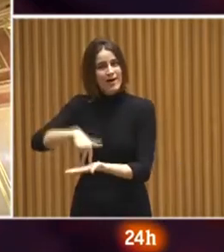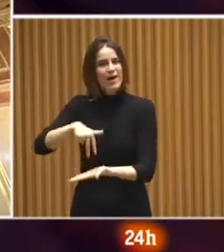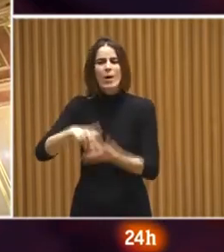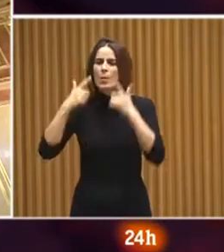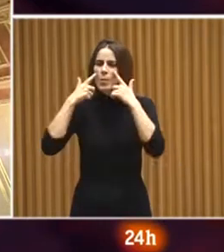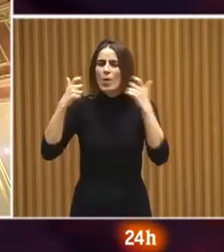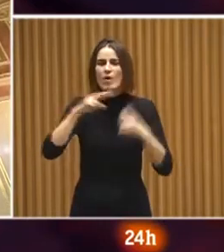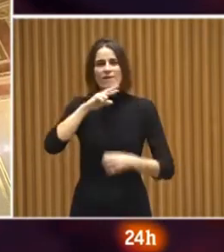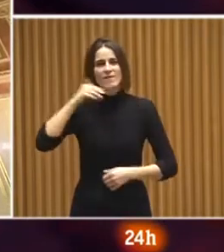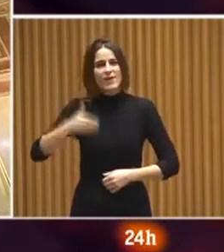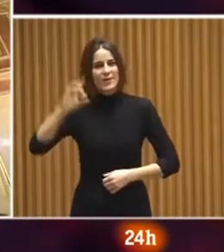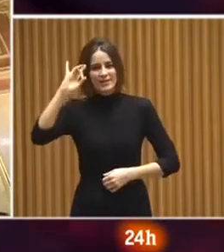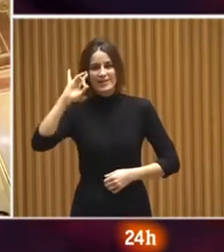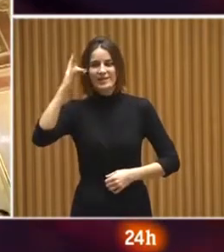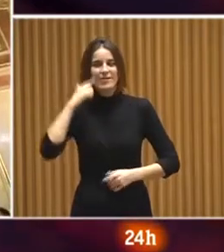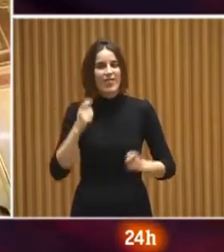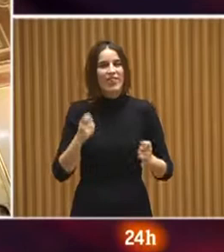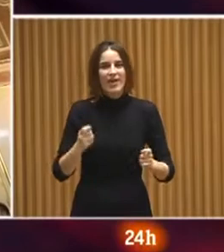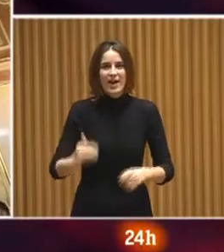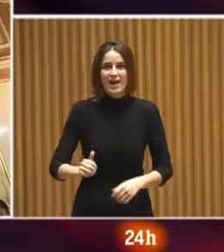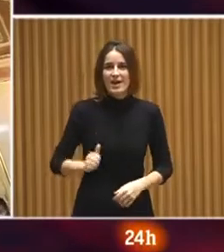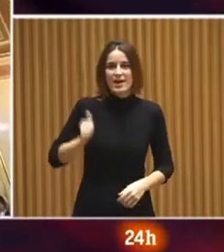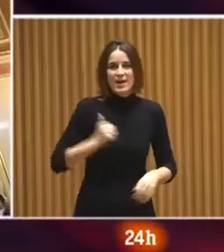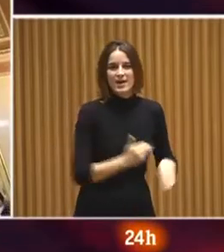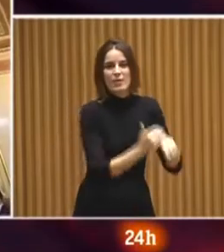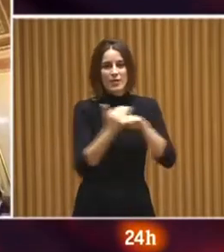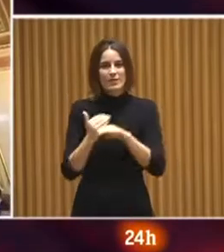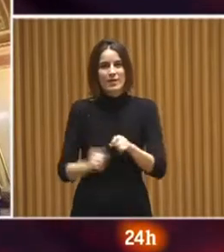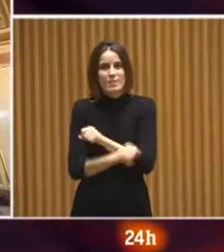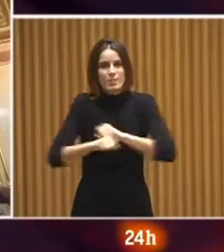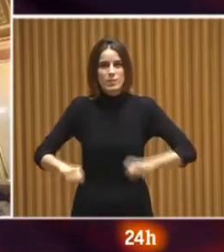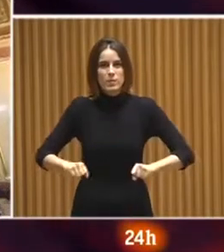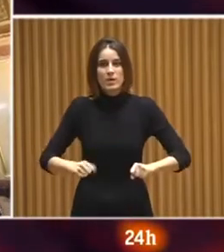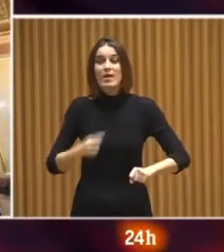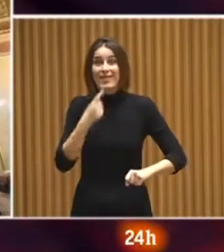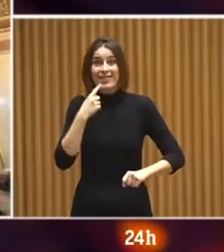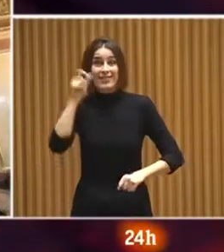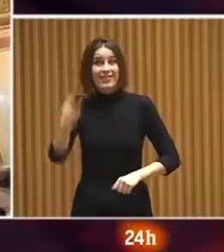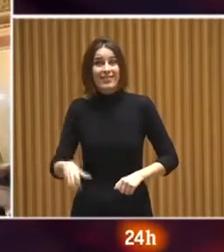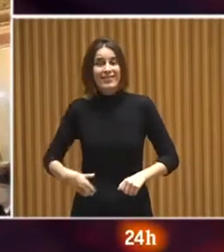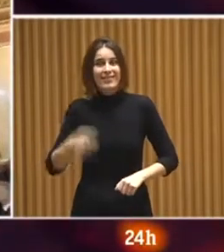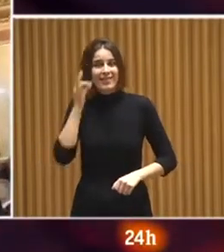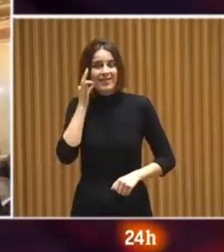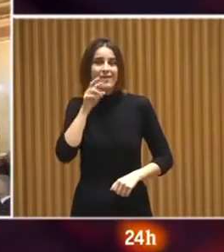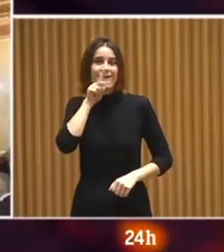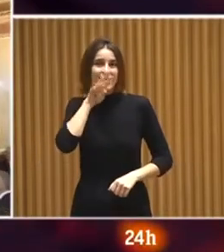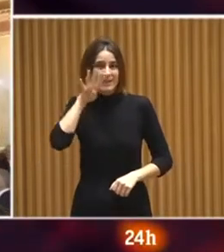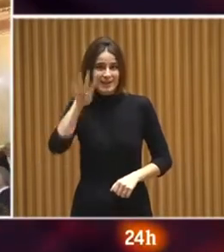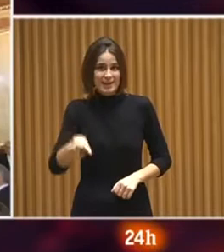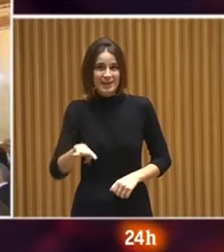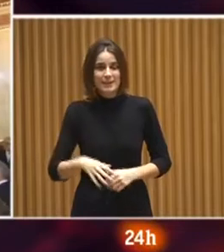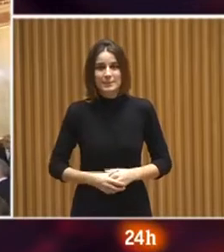de oportunidades i decía que ocupar-se dels joves, de la seva formació, que tinguin més oportunitats,